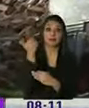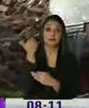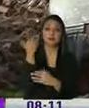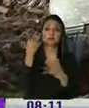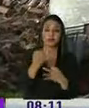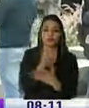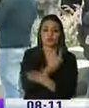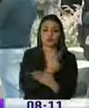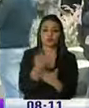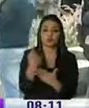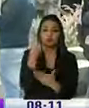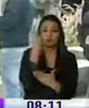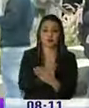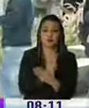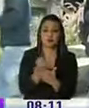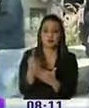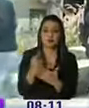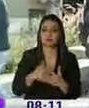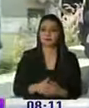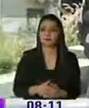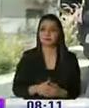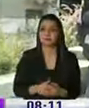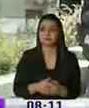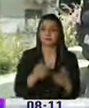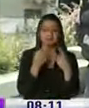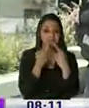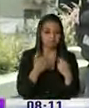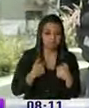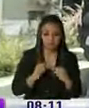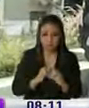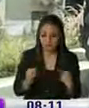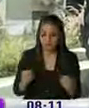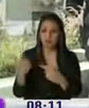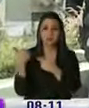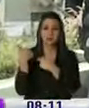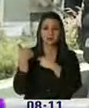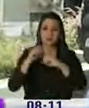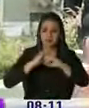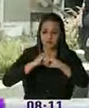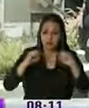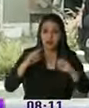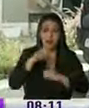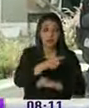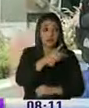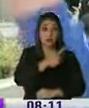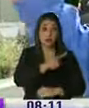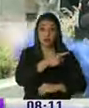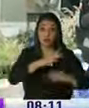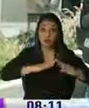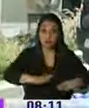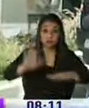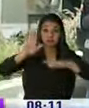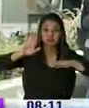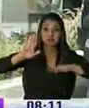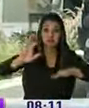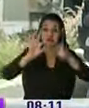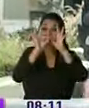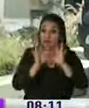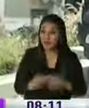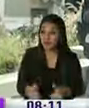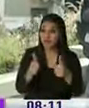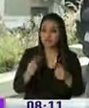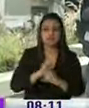la última semana. Lastimosamente no tenemos eco, no hay responsabilidad, ni tampoco existe el compromiso de los propietarios de estas viviendas,